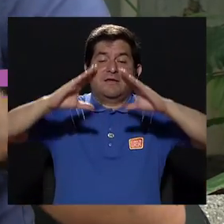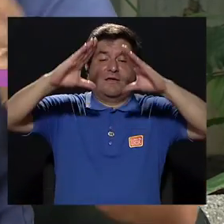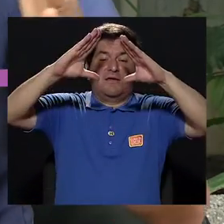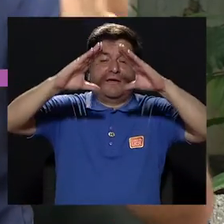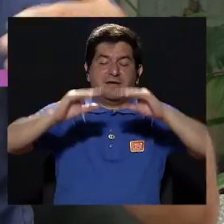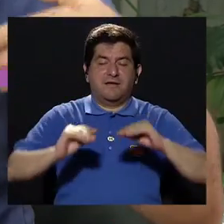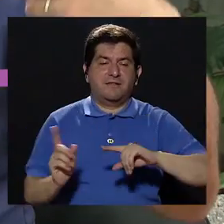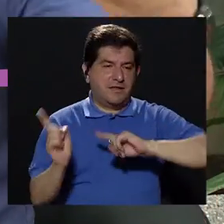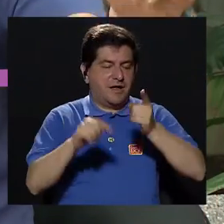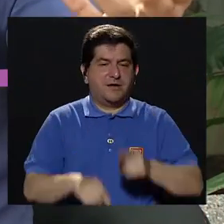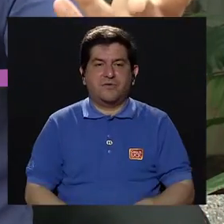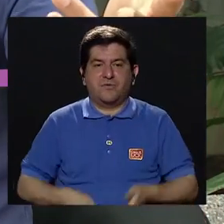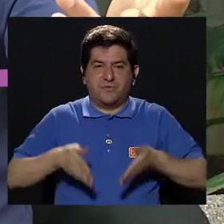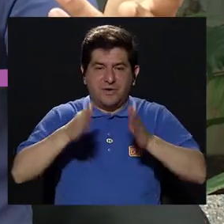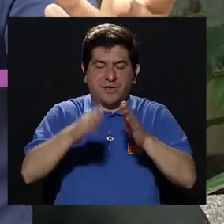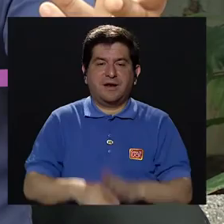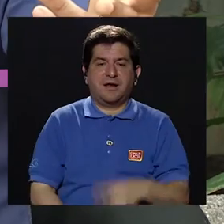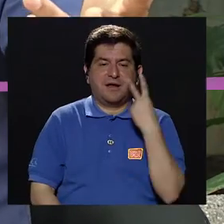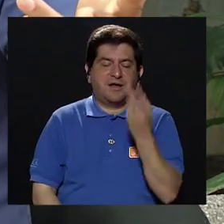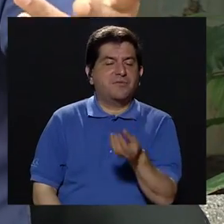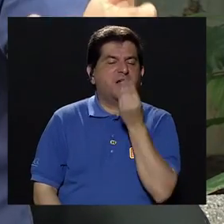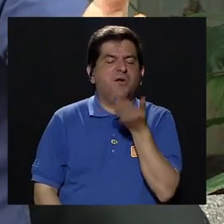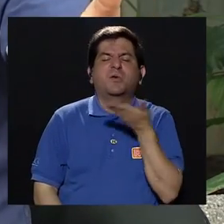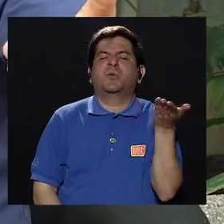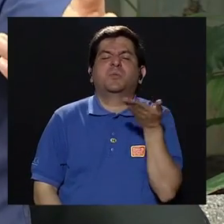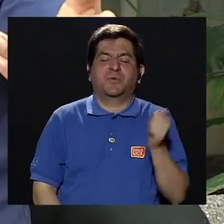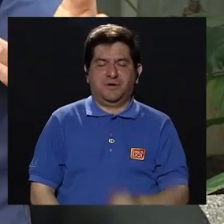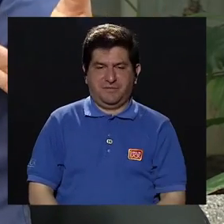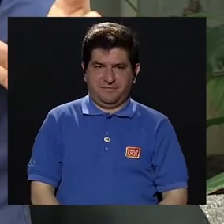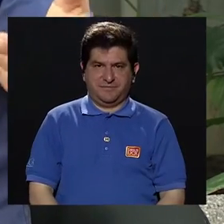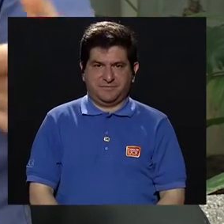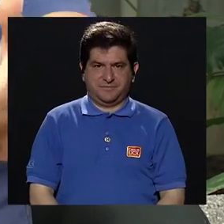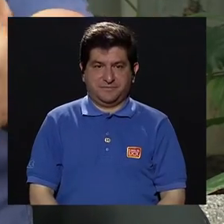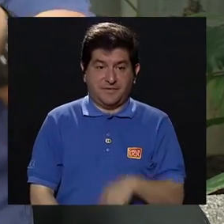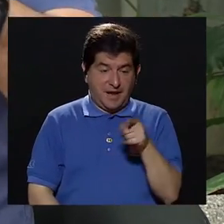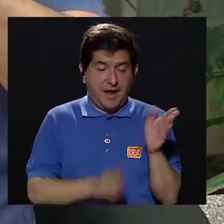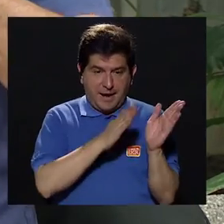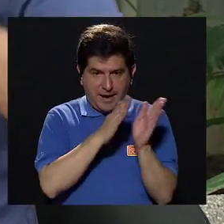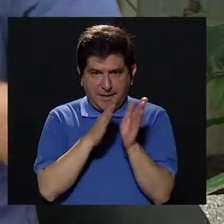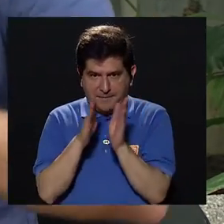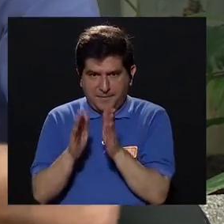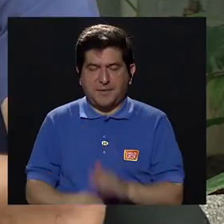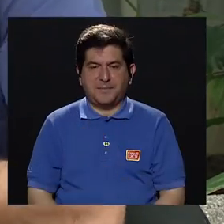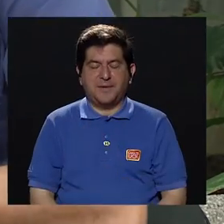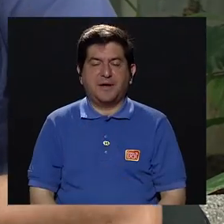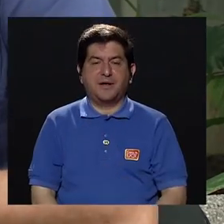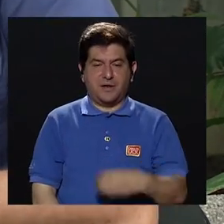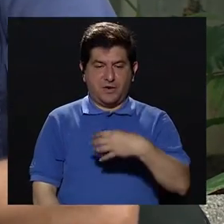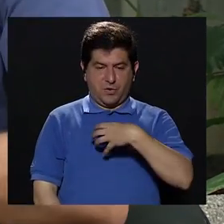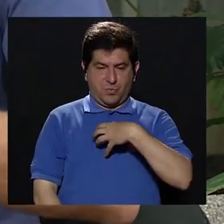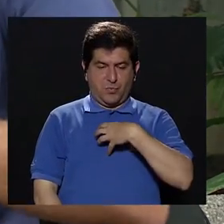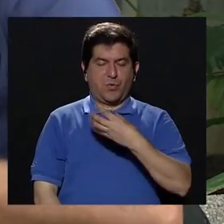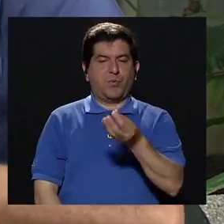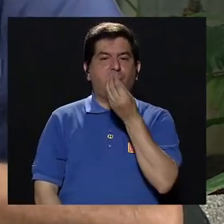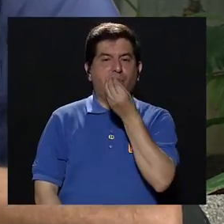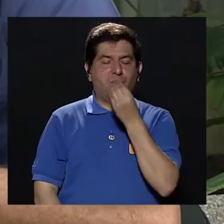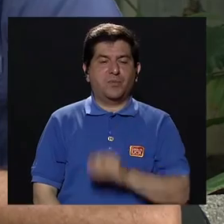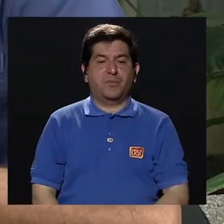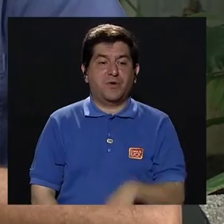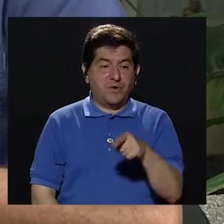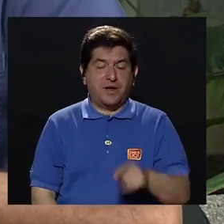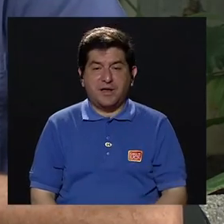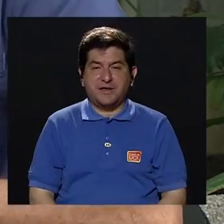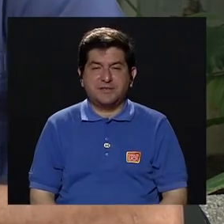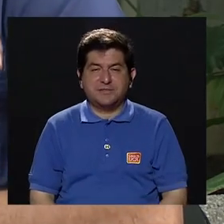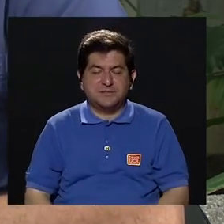día no salga a la calle a revisar qué comer, qué alimentarse, sino que prepare y se prescriba su propio alimento